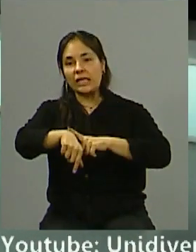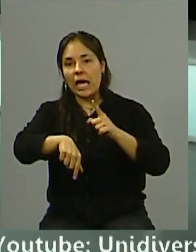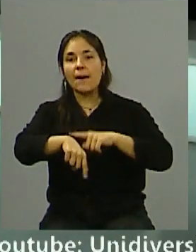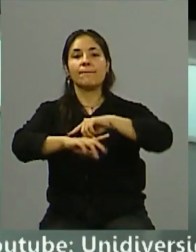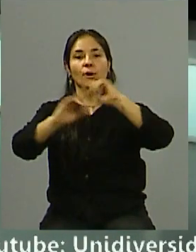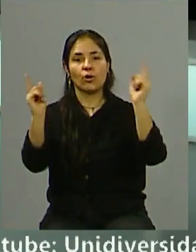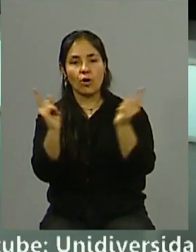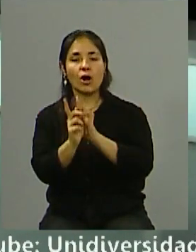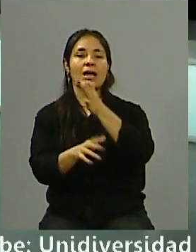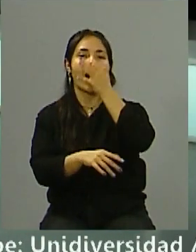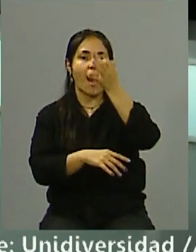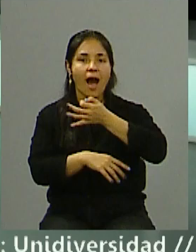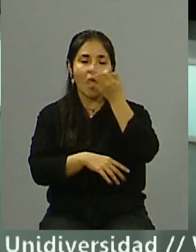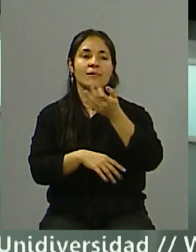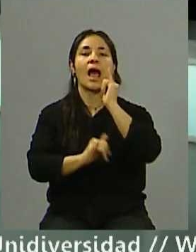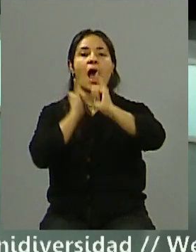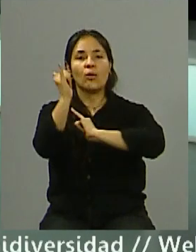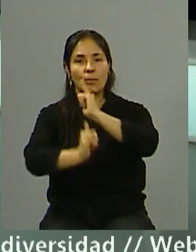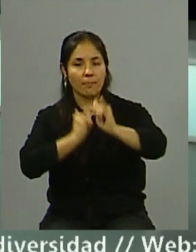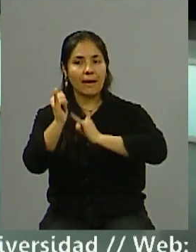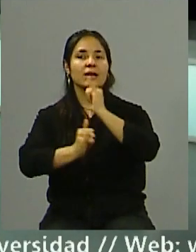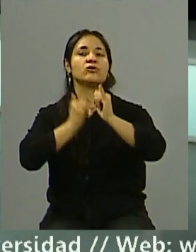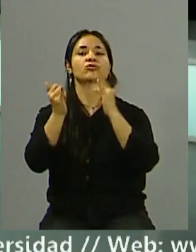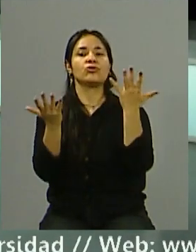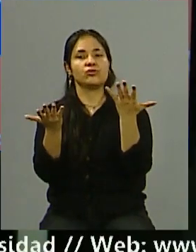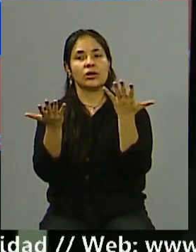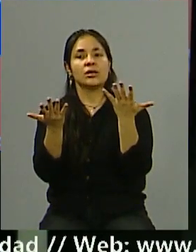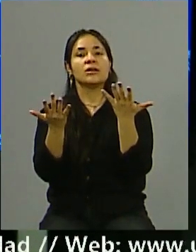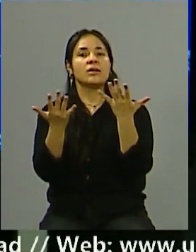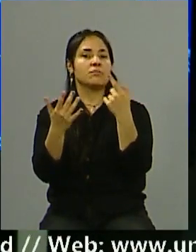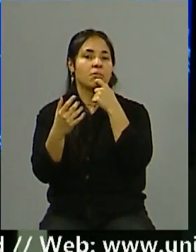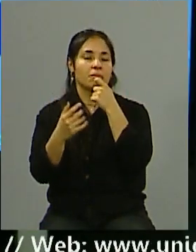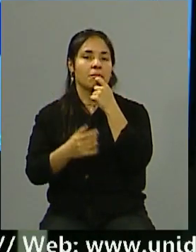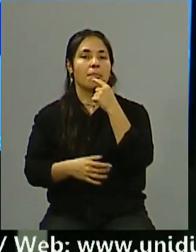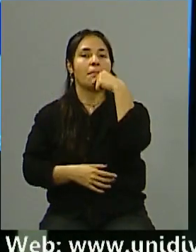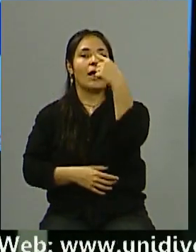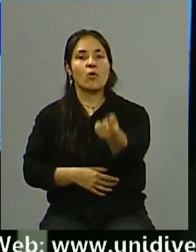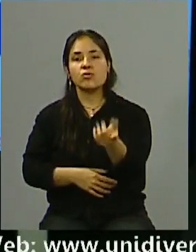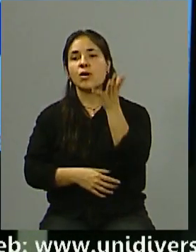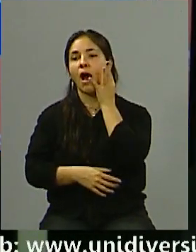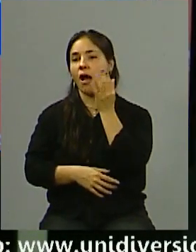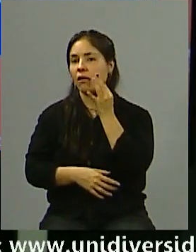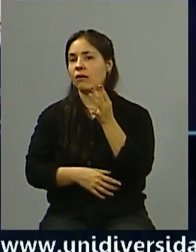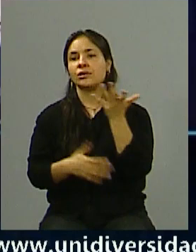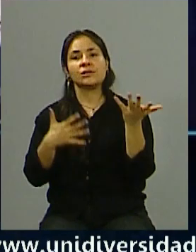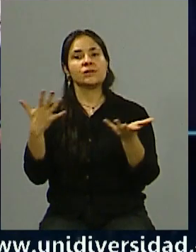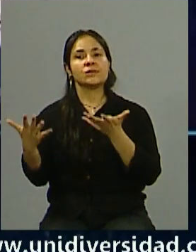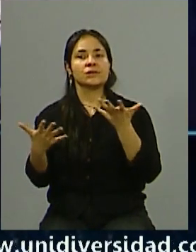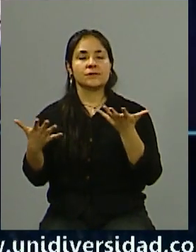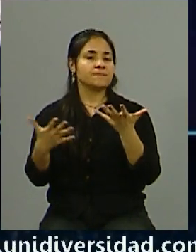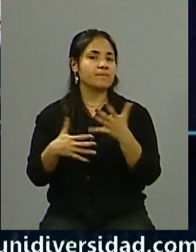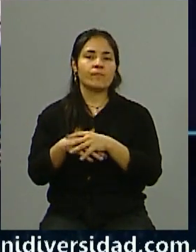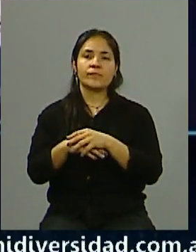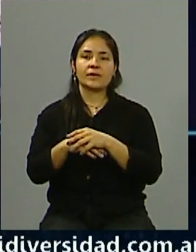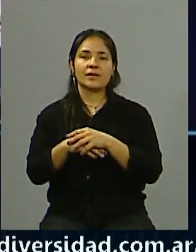de desarrollar los argumentos de cualquier tipo de pregunta o de interacción que se genere. Por lo tanto, no es